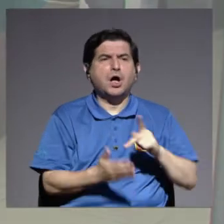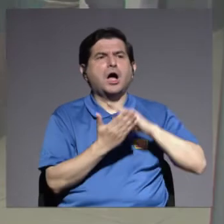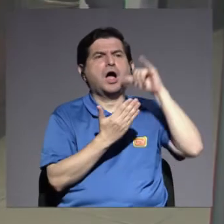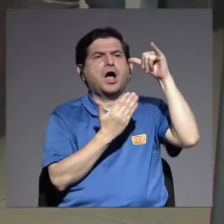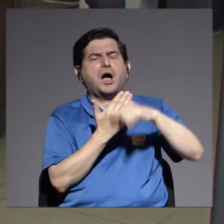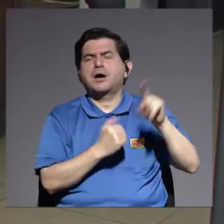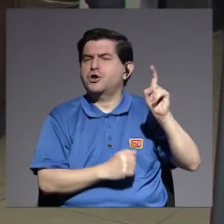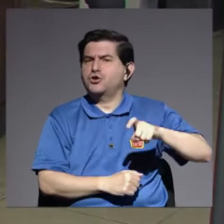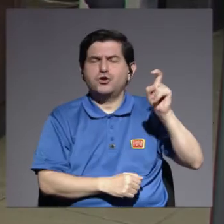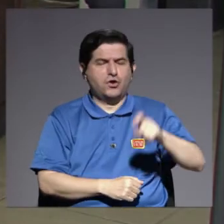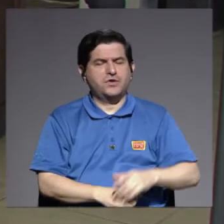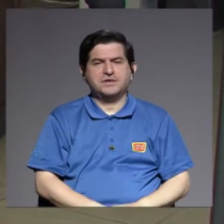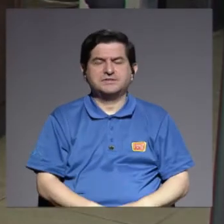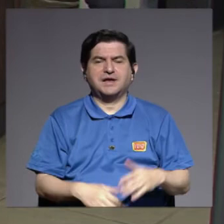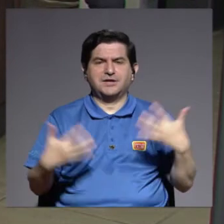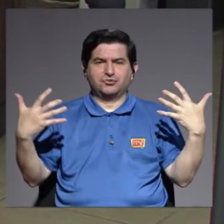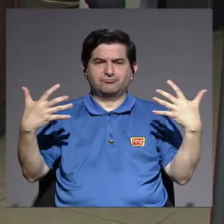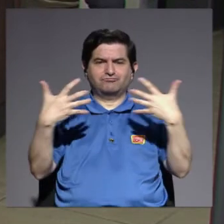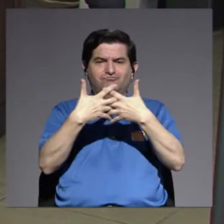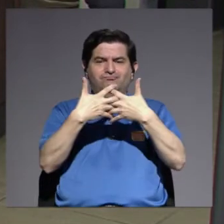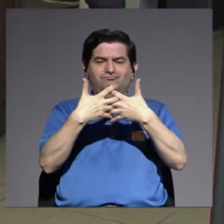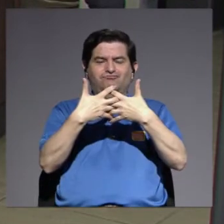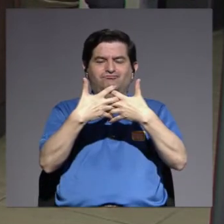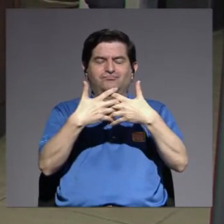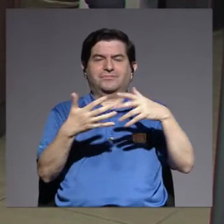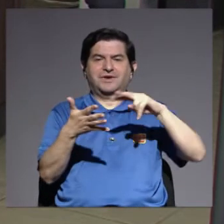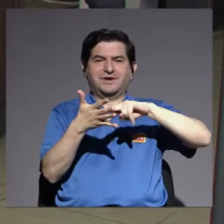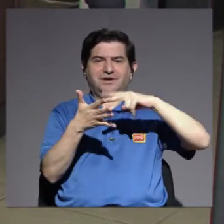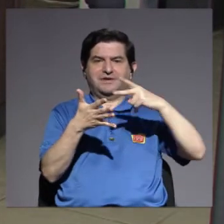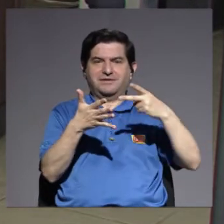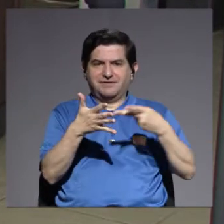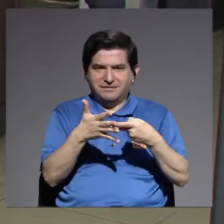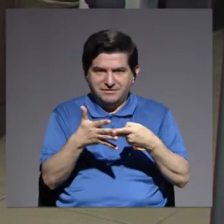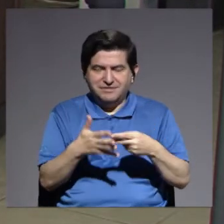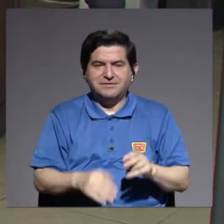que no necesariamente están acordes a